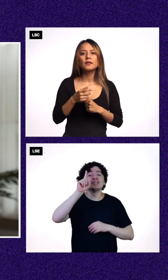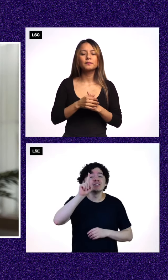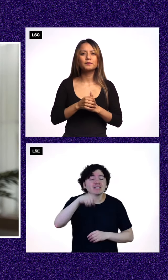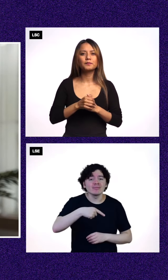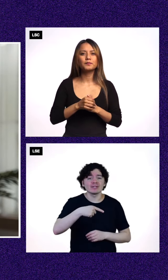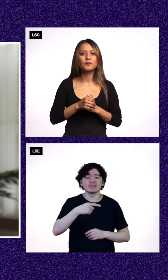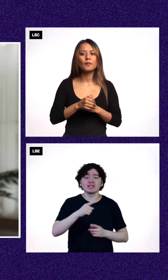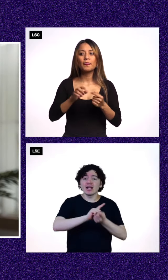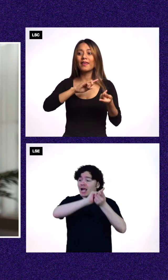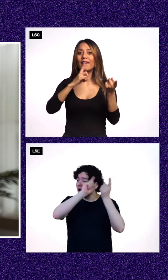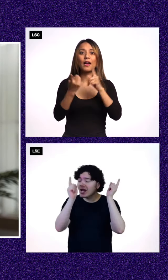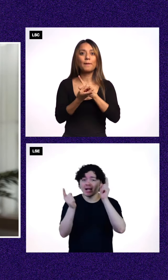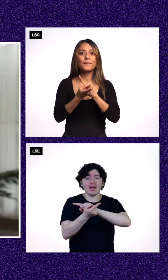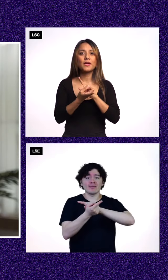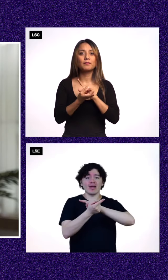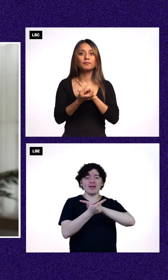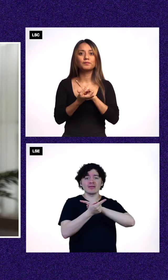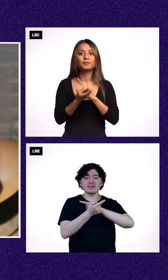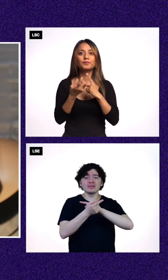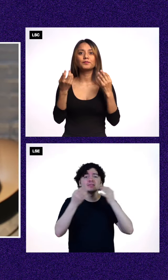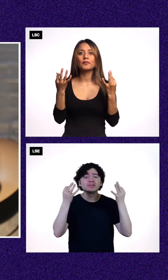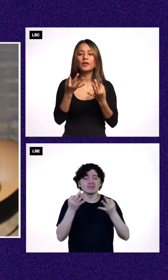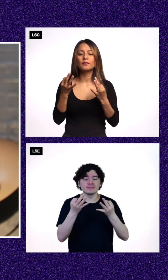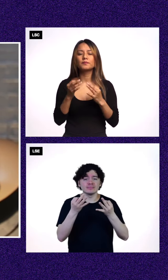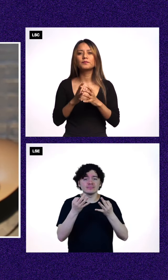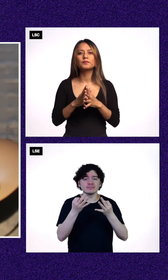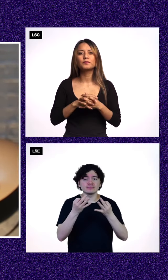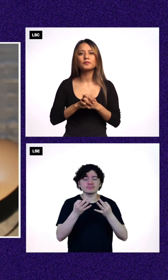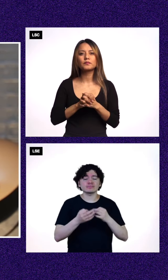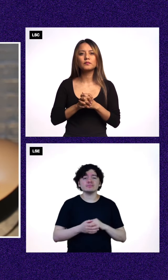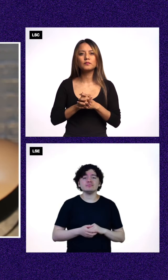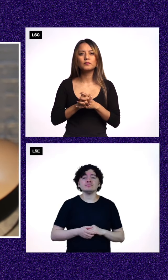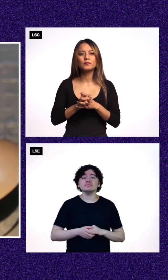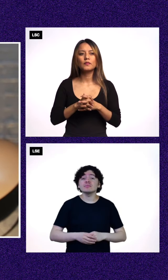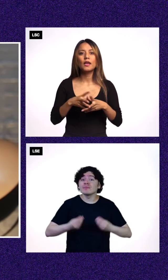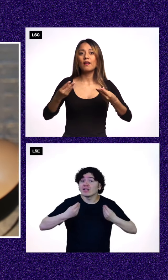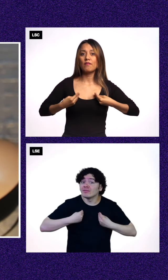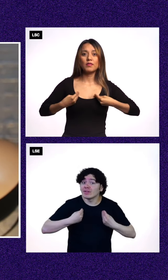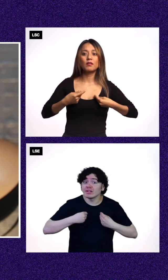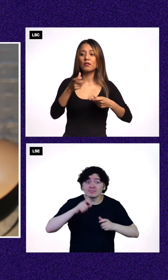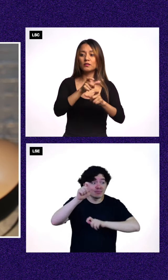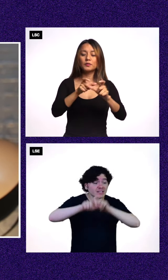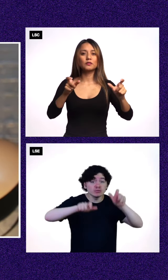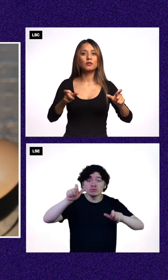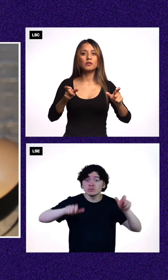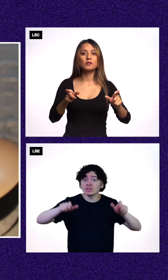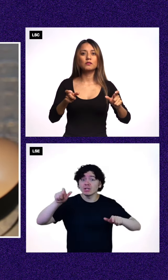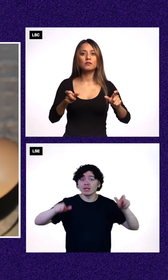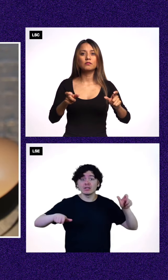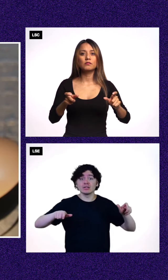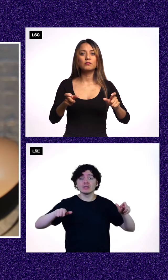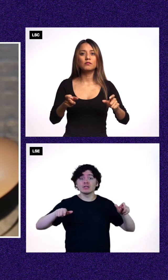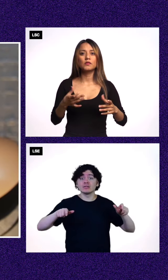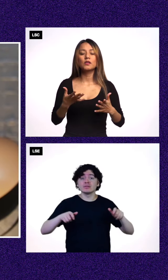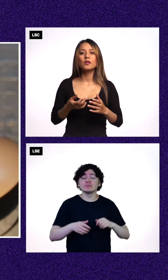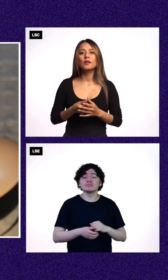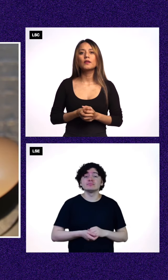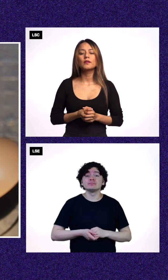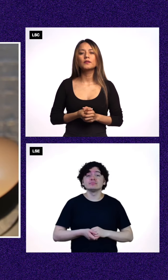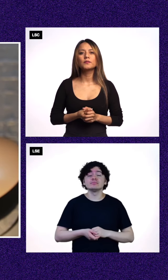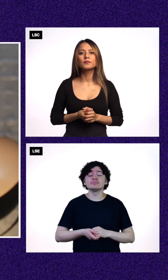la narrativa. He hablado un poco sobre esto. Puede literalmente cambiar la vida de alguien. En Proverbios 12,